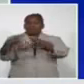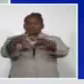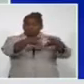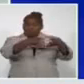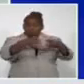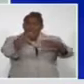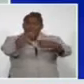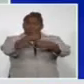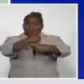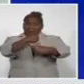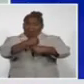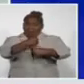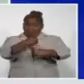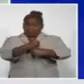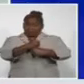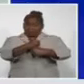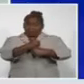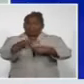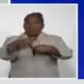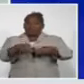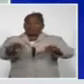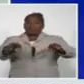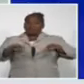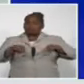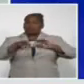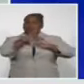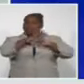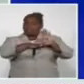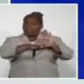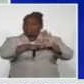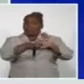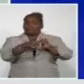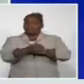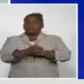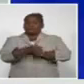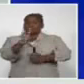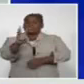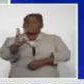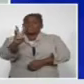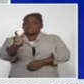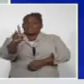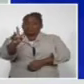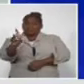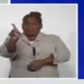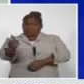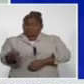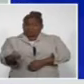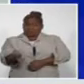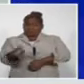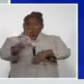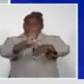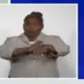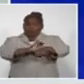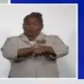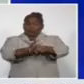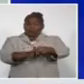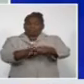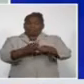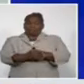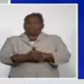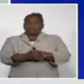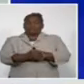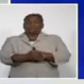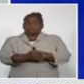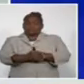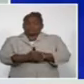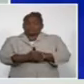están adoptando medidas importantes, 31 casos autóctonos ayer. Podemos decir que son